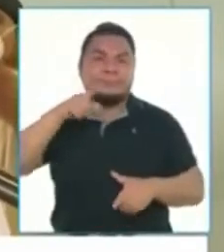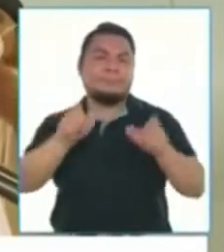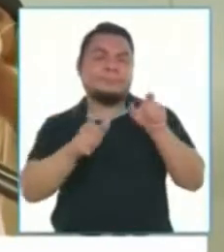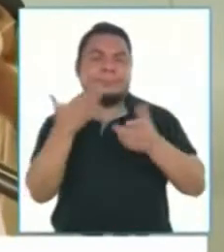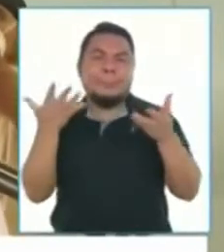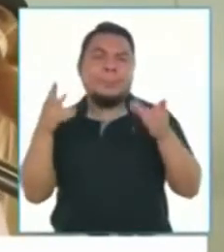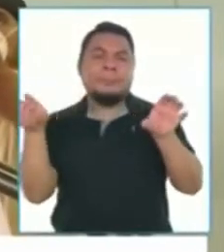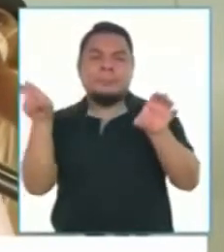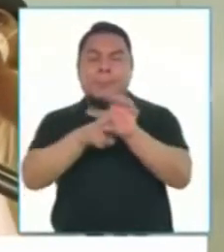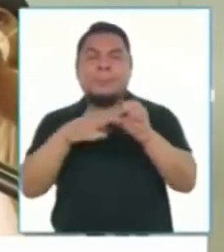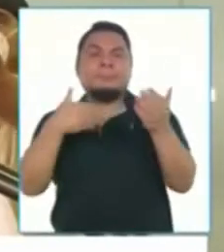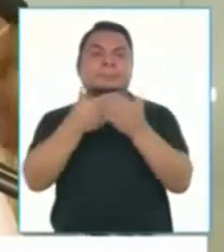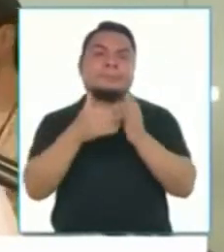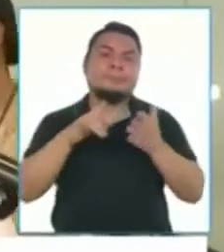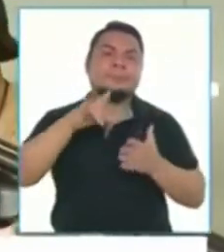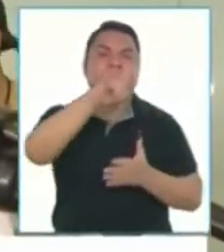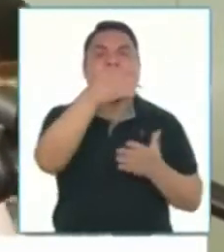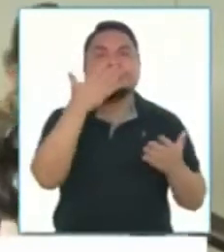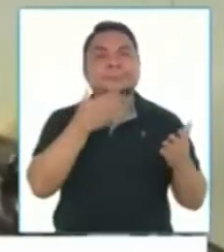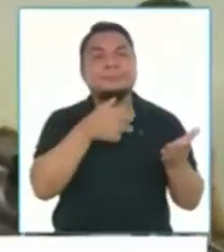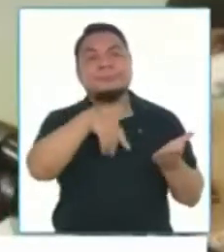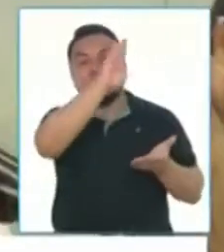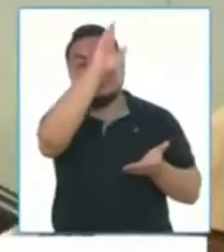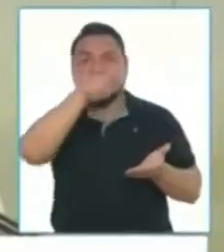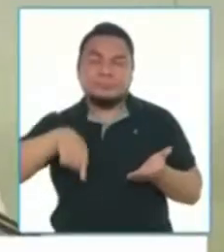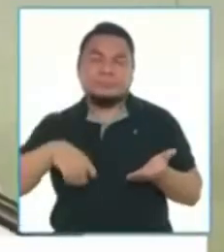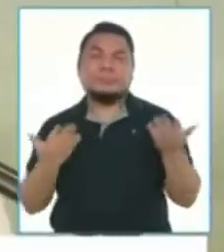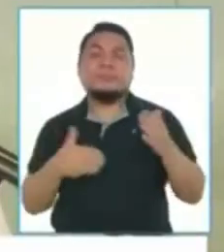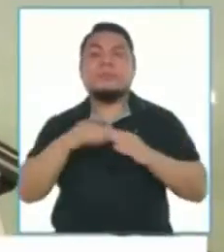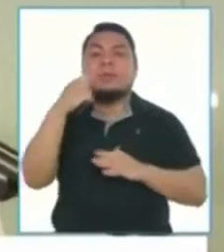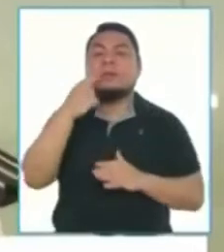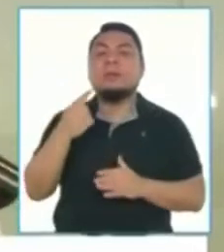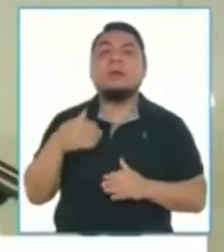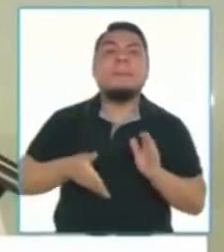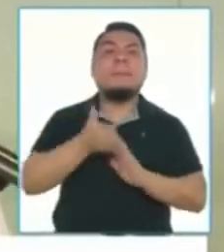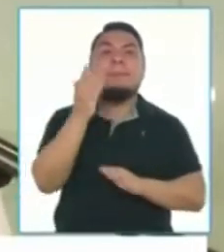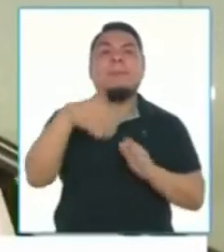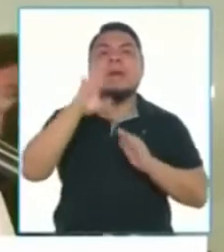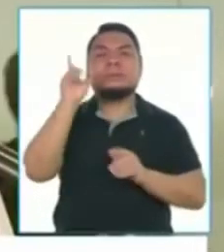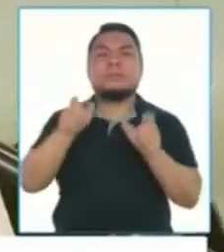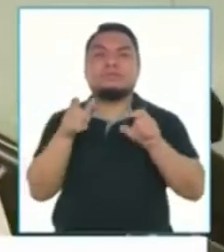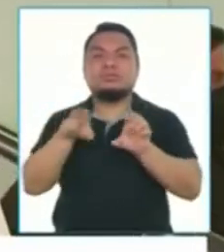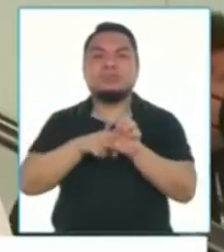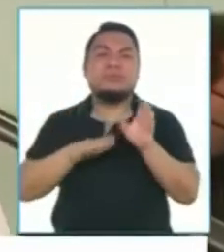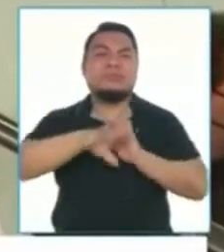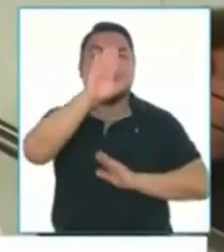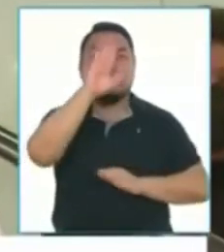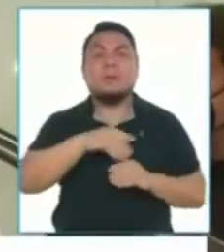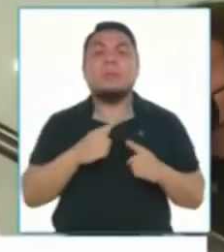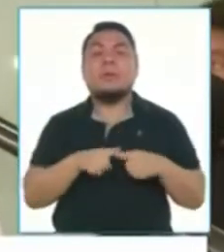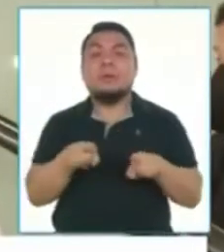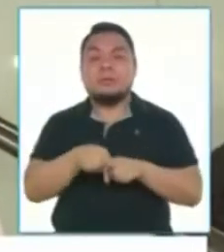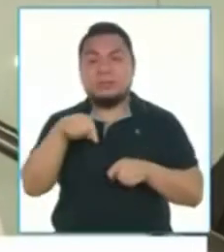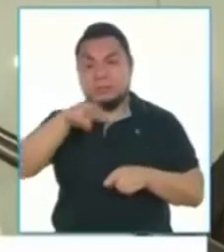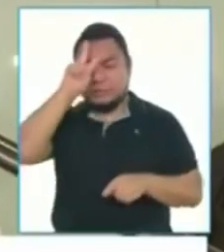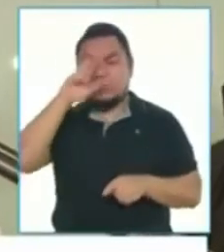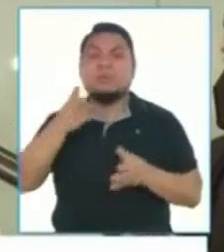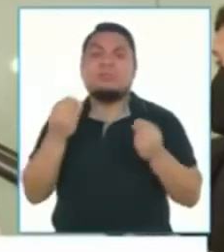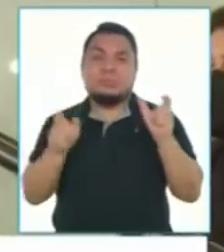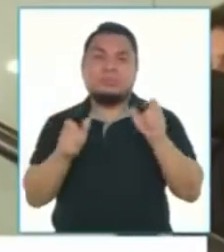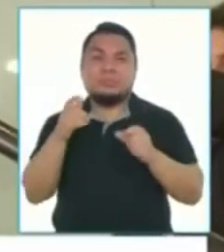personas que llegan y un poquito más que sale, porque siempre salen más de los que llegan al país. Igual en el caso, por ejemplo, nacional, son más